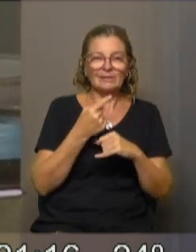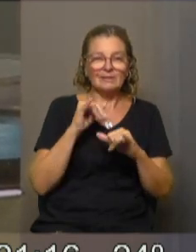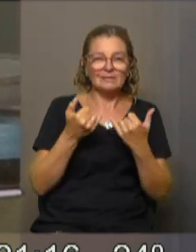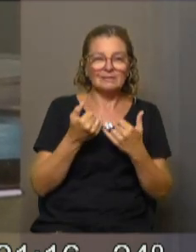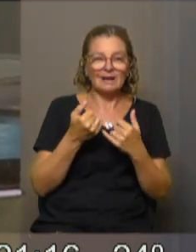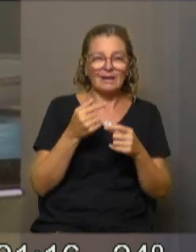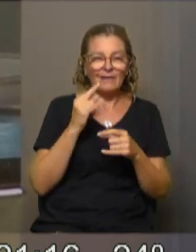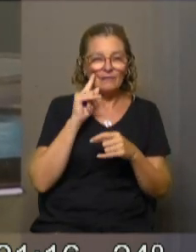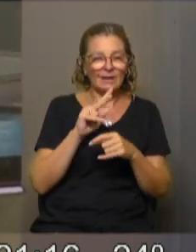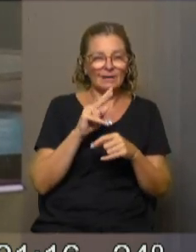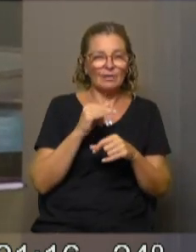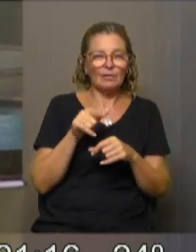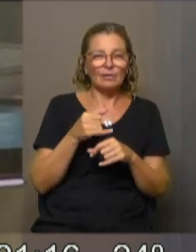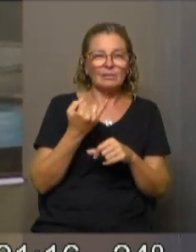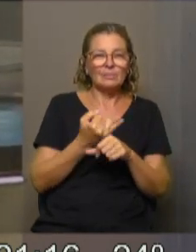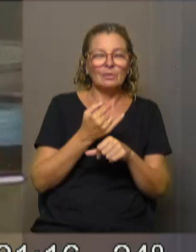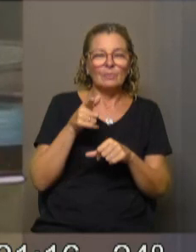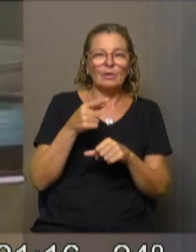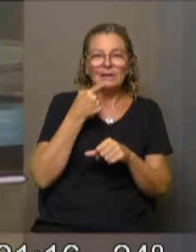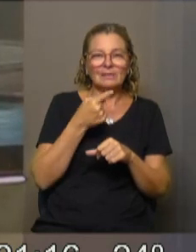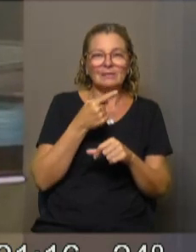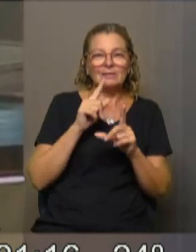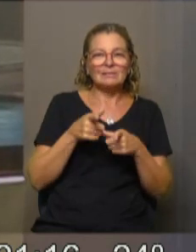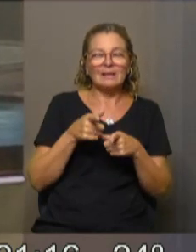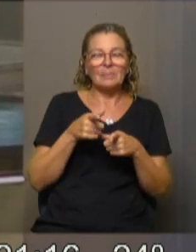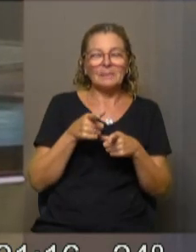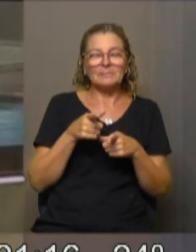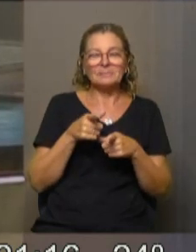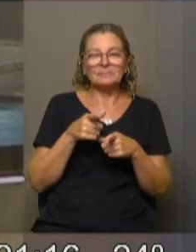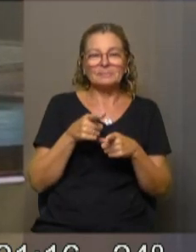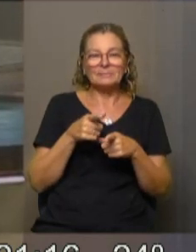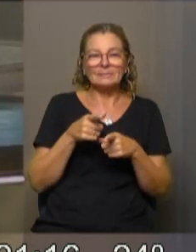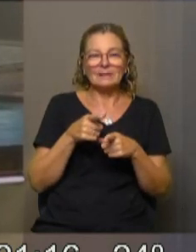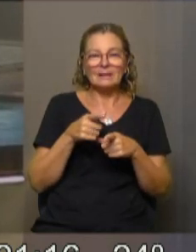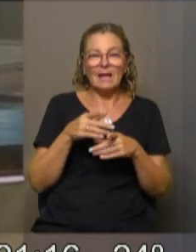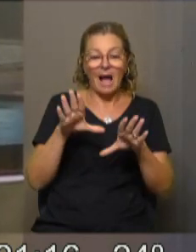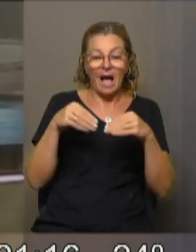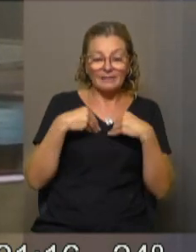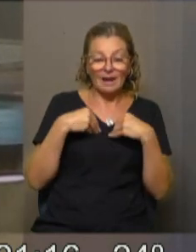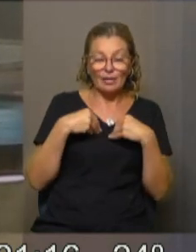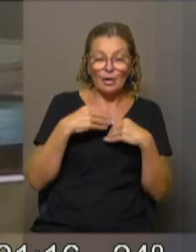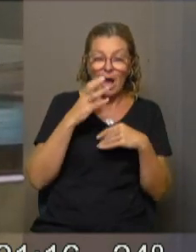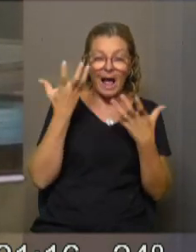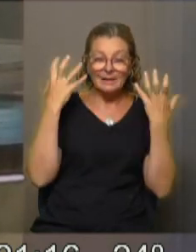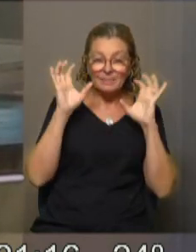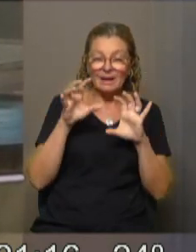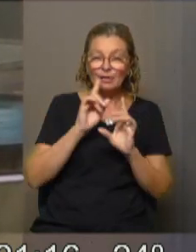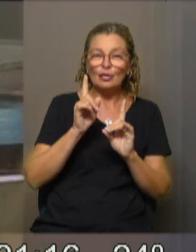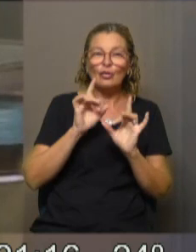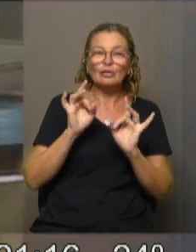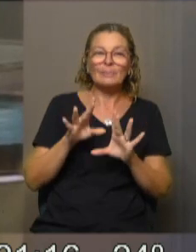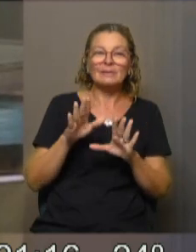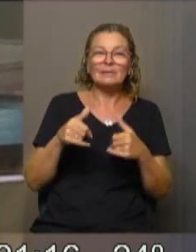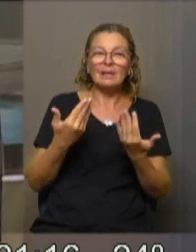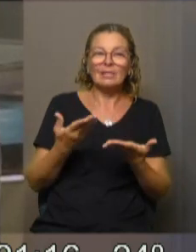vos lo seguís, otras recomendaciones, ¿no? Vos que sos también, has adoptado mascotas. Que no es solamente